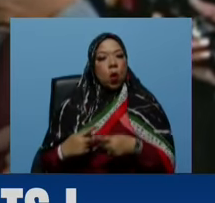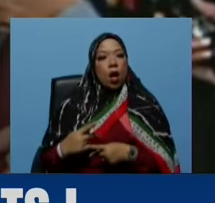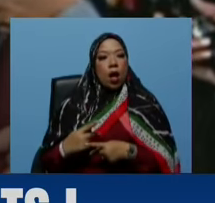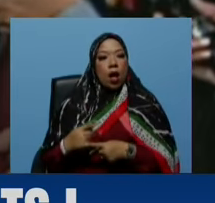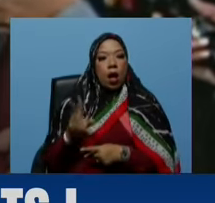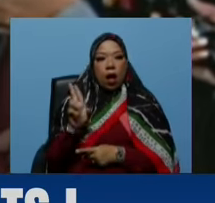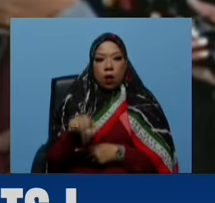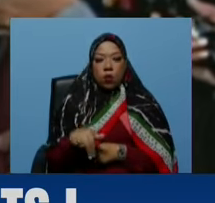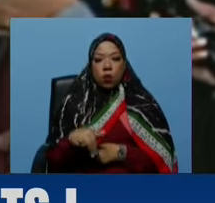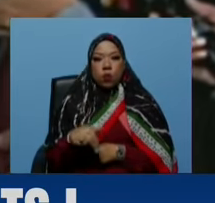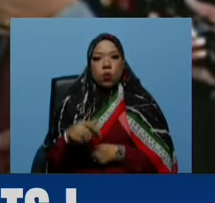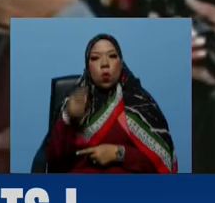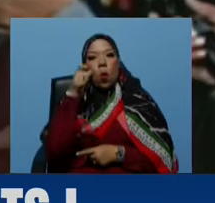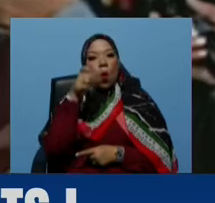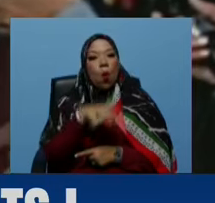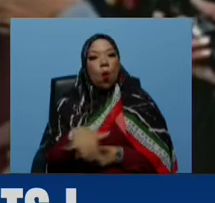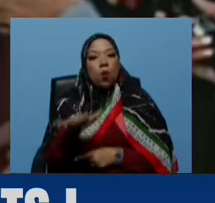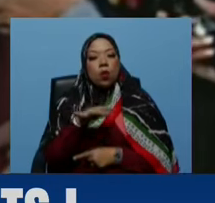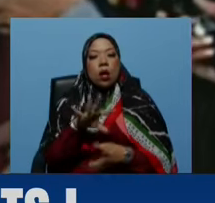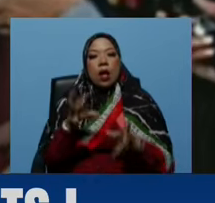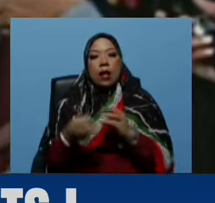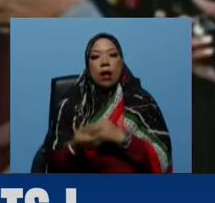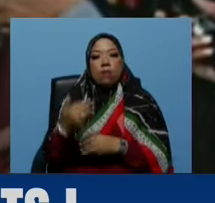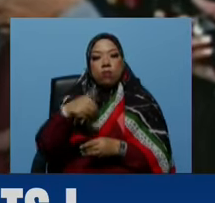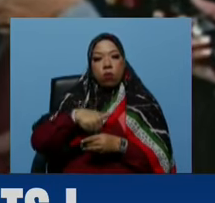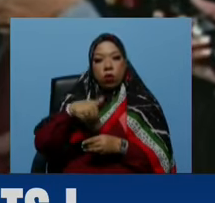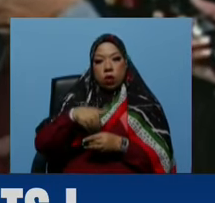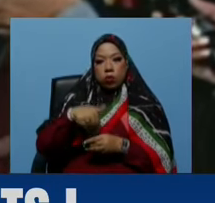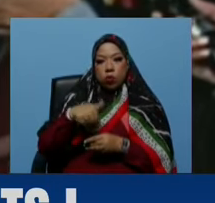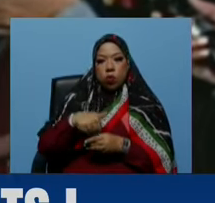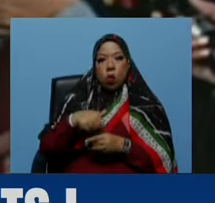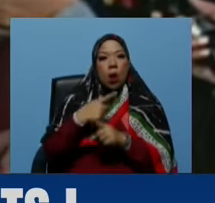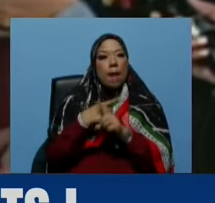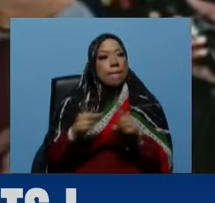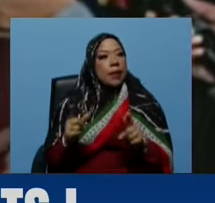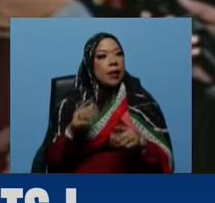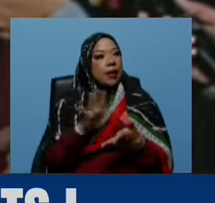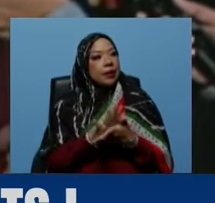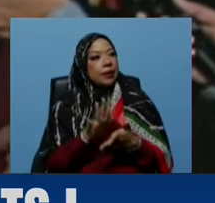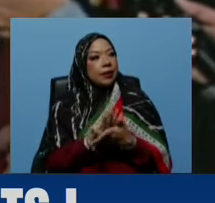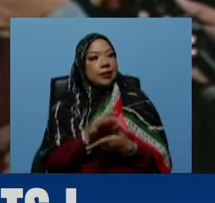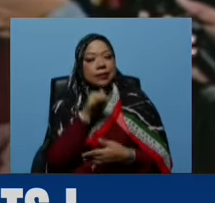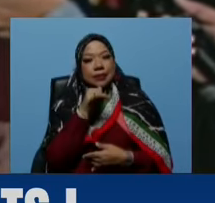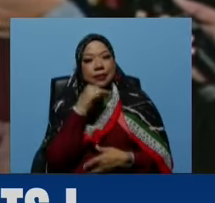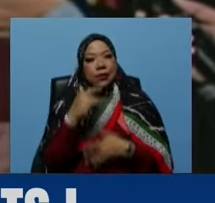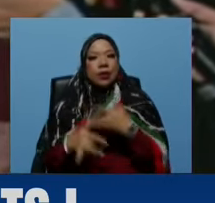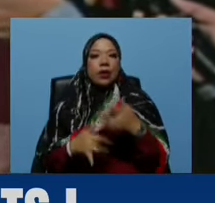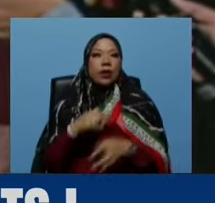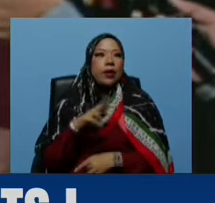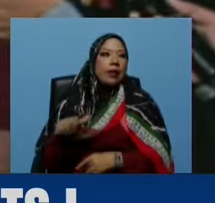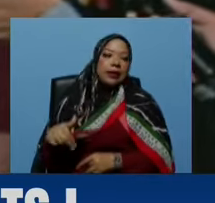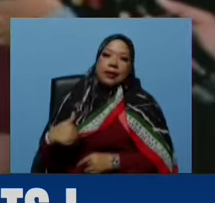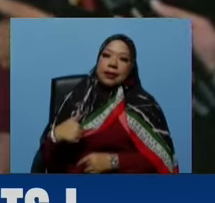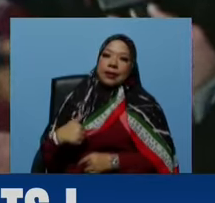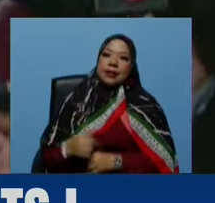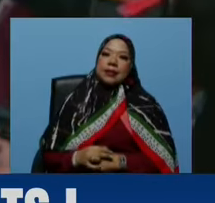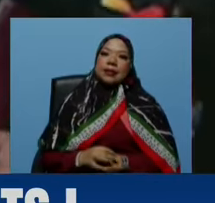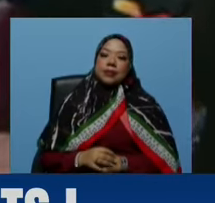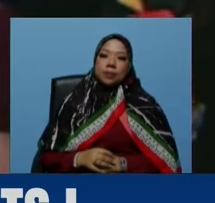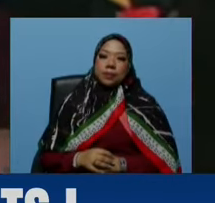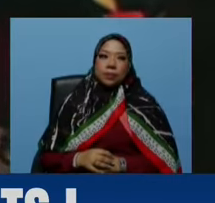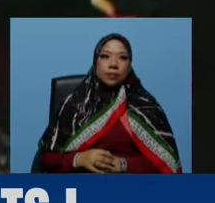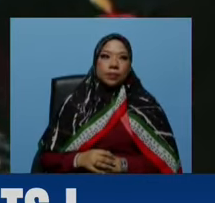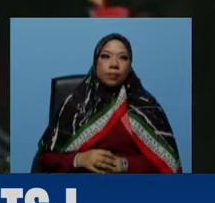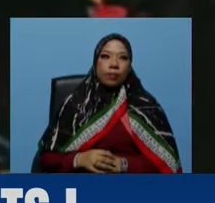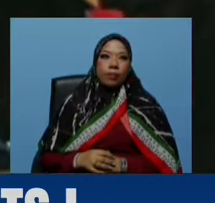fue desde el punto de vista del campo electoral, más sin embargo lamentable y desafortunadamente en el campo insurreccional.